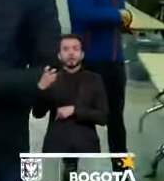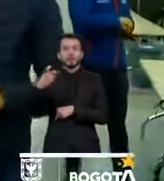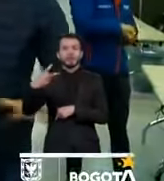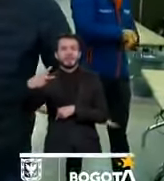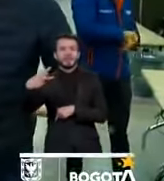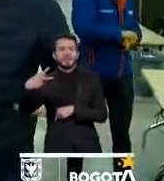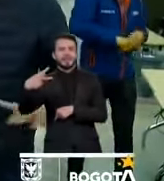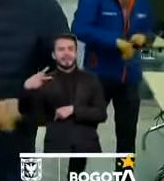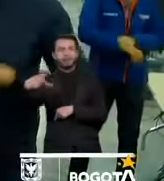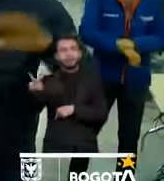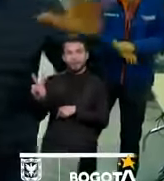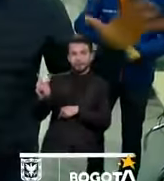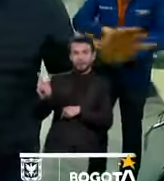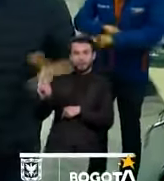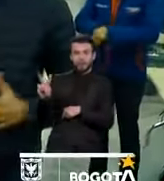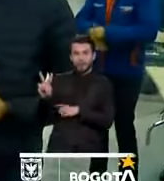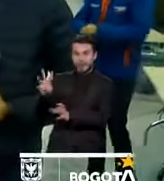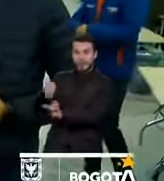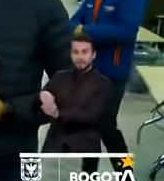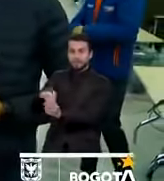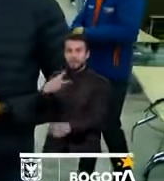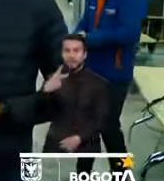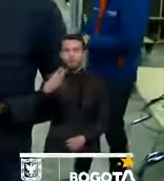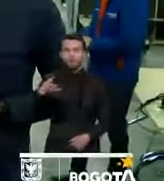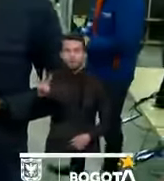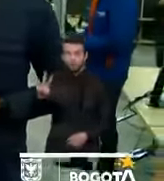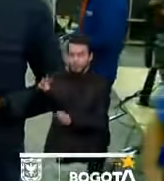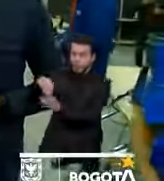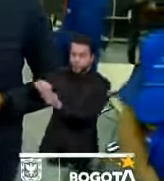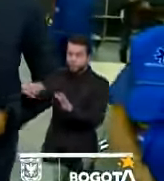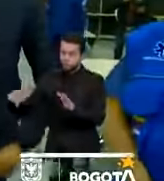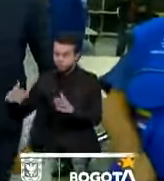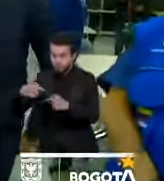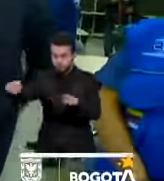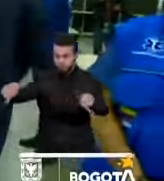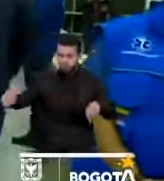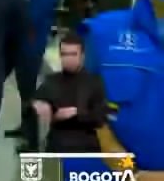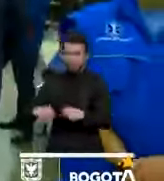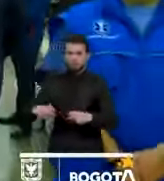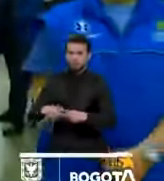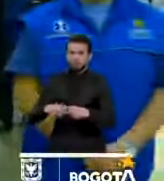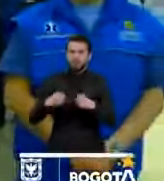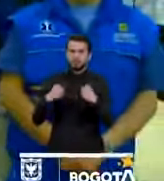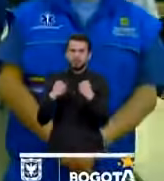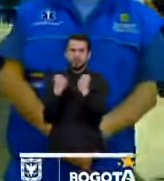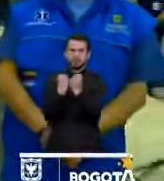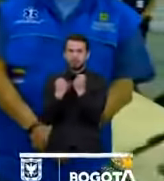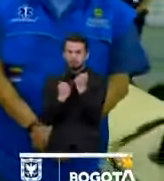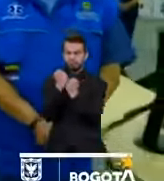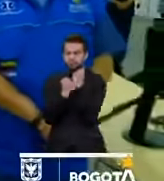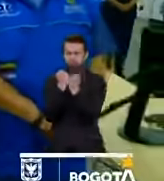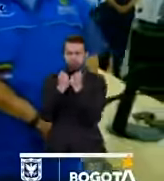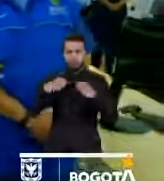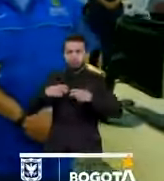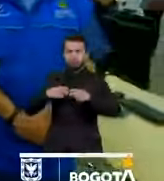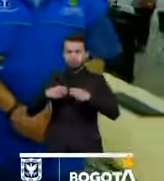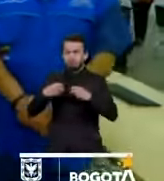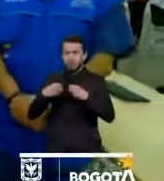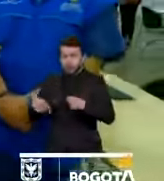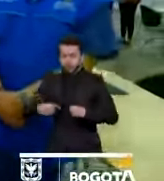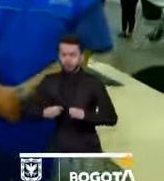horas internamente, independientemente de lo que pase. De cualquier falla exterior. Perfecto. Le decía que escuchamos de